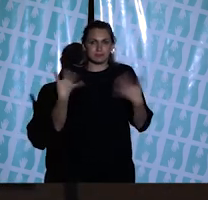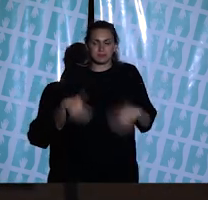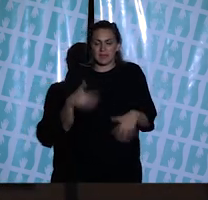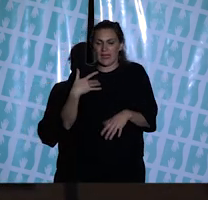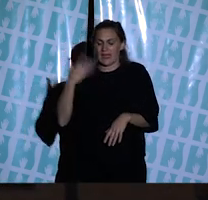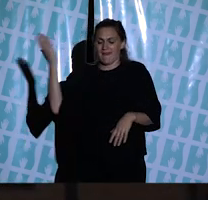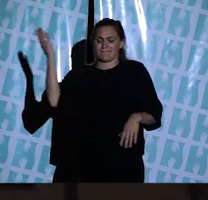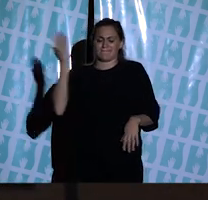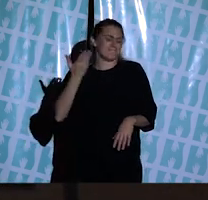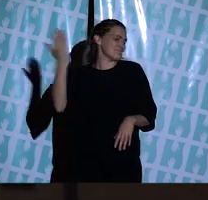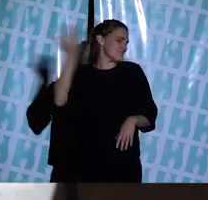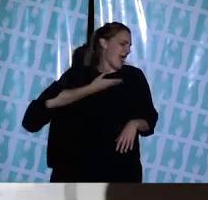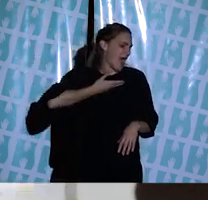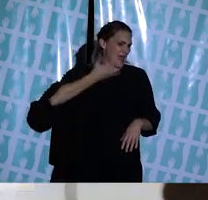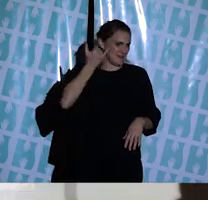le viene el castigo.